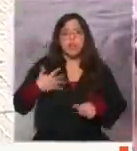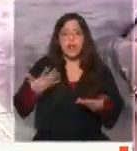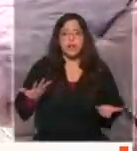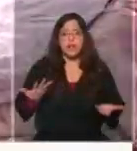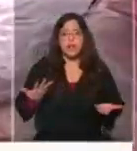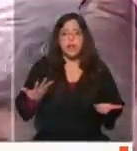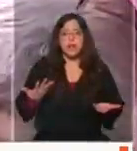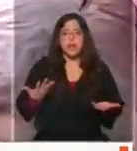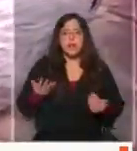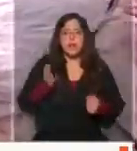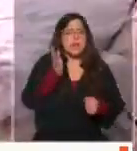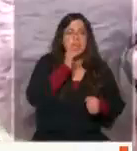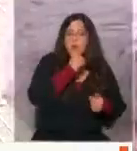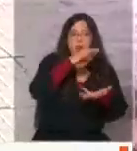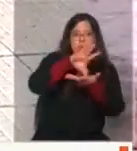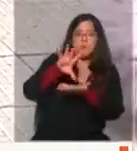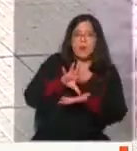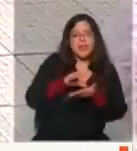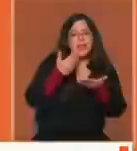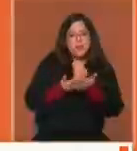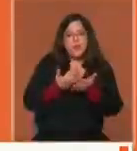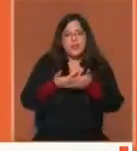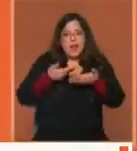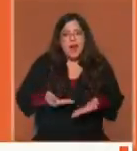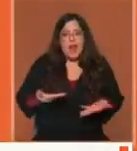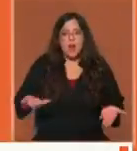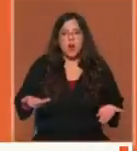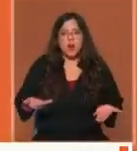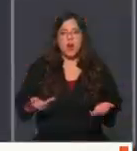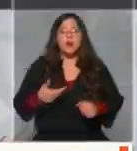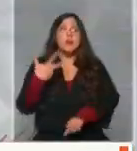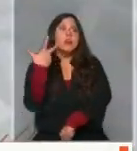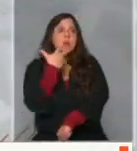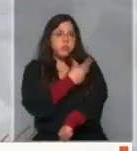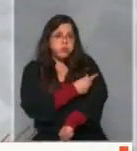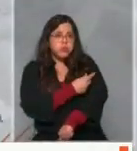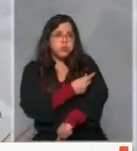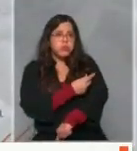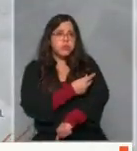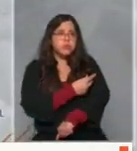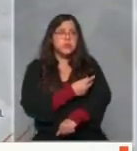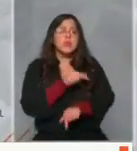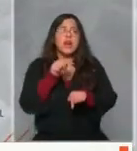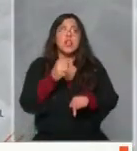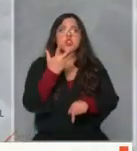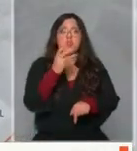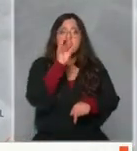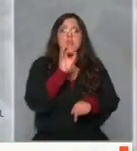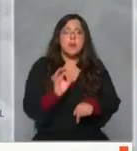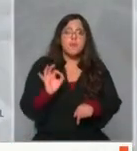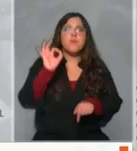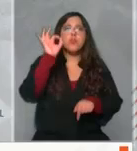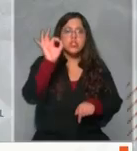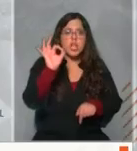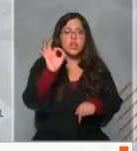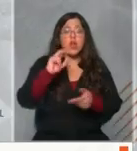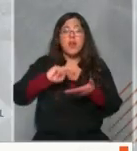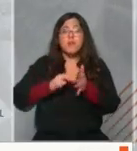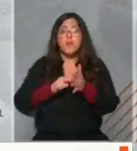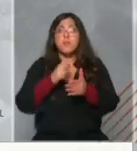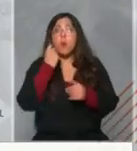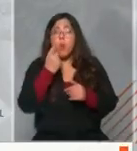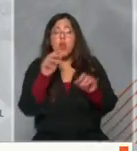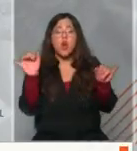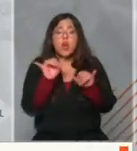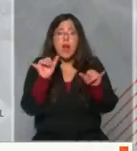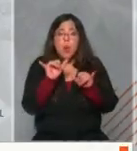está en todos los países, entonces había que aprovechar la instancia. La inmunización en las maternidades alcanza el 90%. El problema está con las